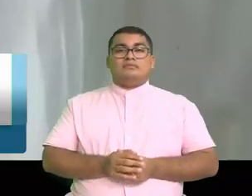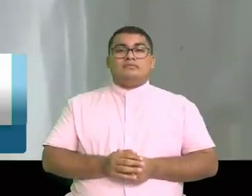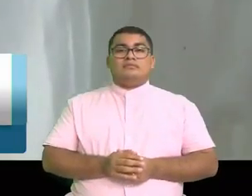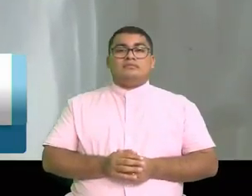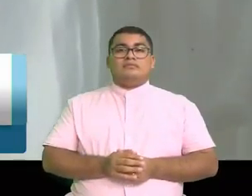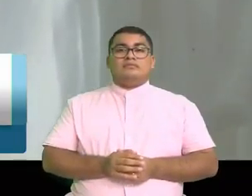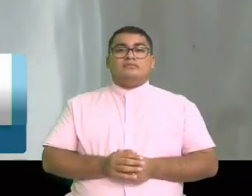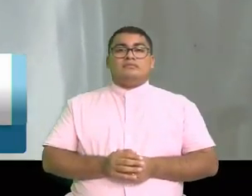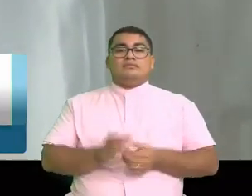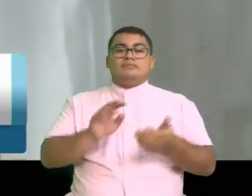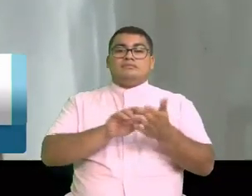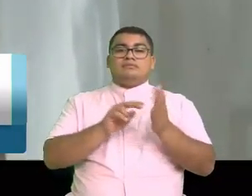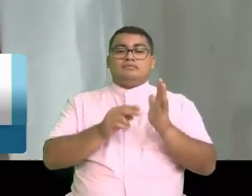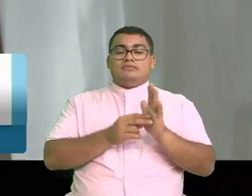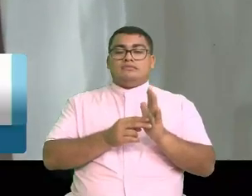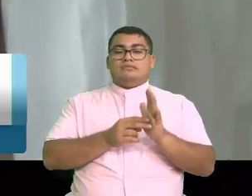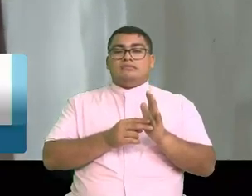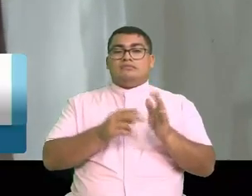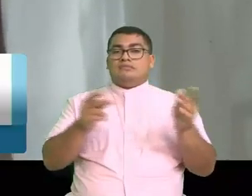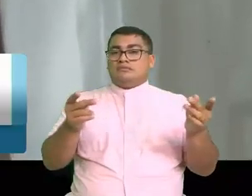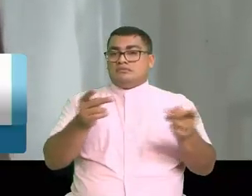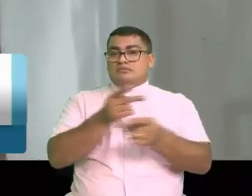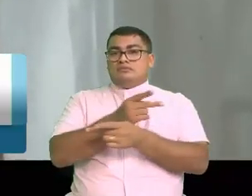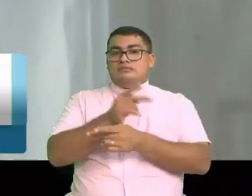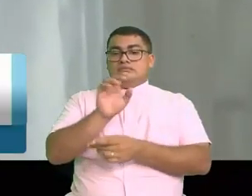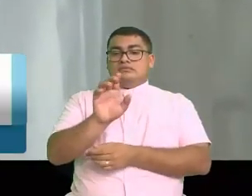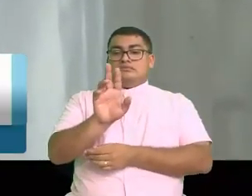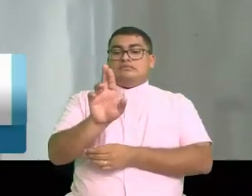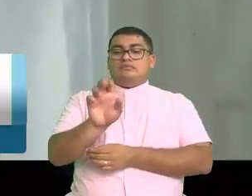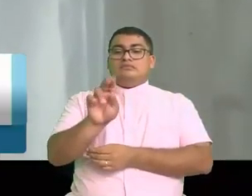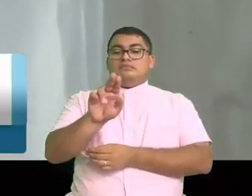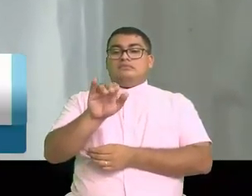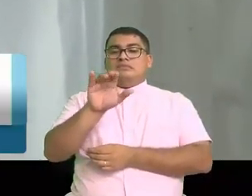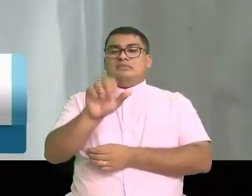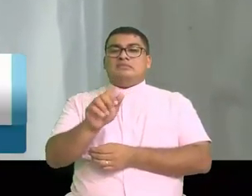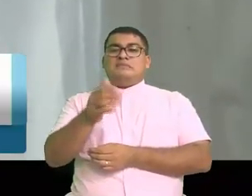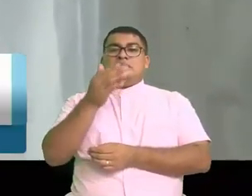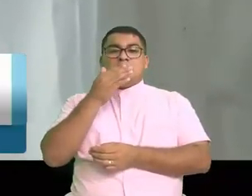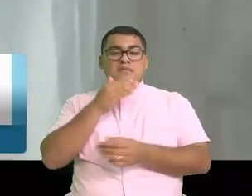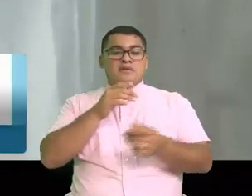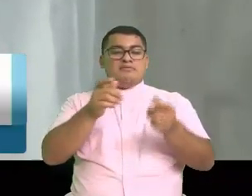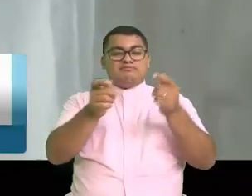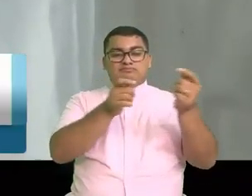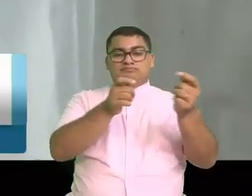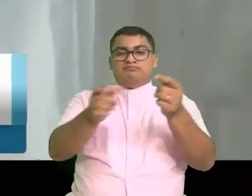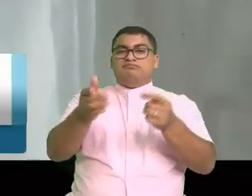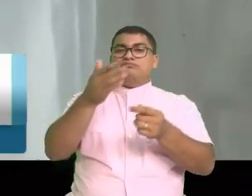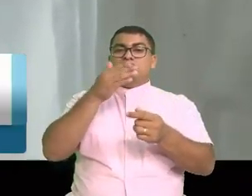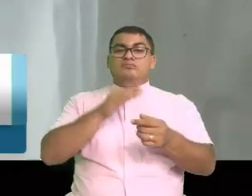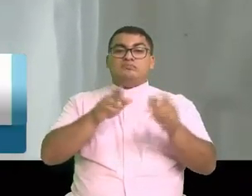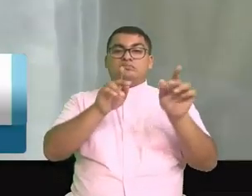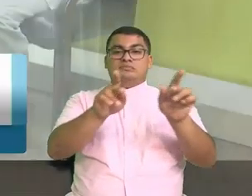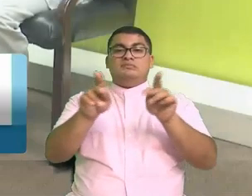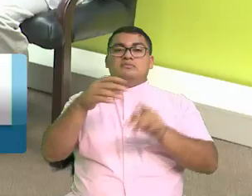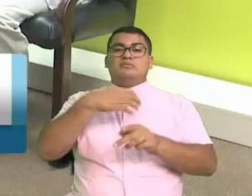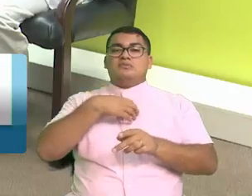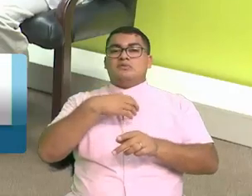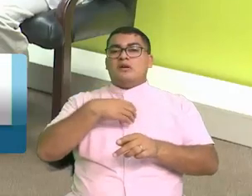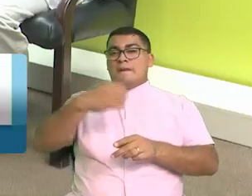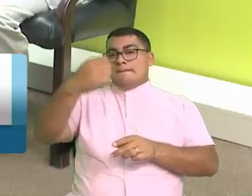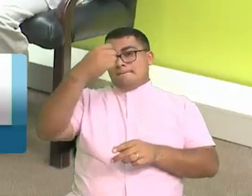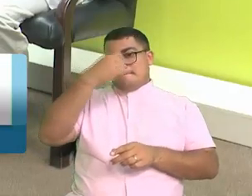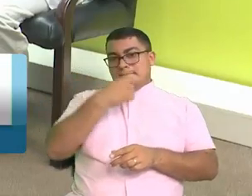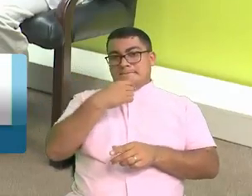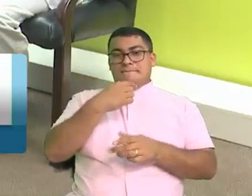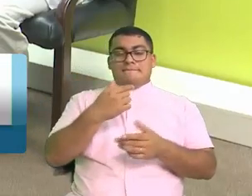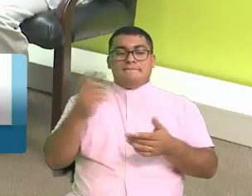te producen una sinusitis crónica. Usted me hablaba del mal manejo, ¿eh? Muchas veces cuando nos automedicamos, decía eso, sí. ¿Eh?